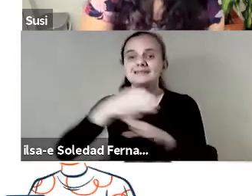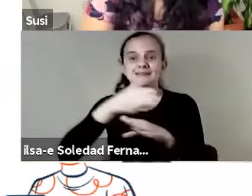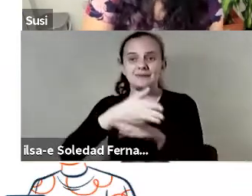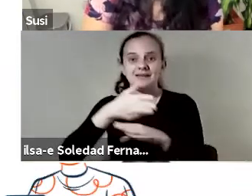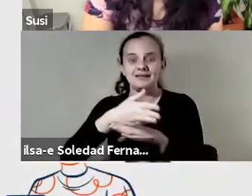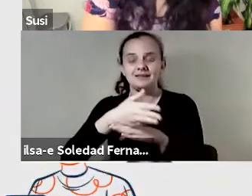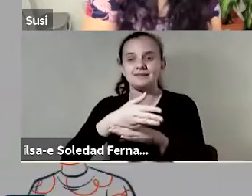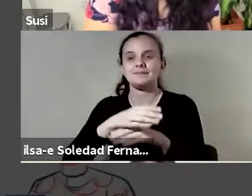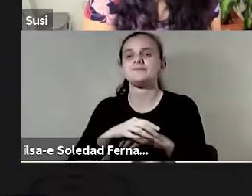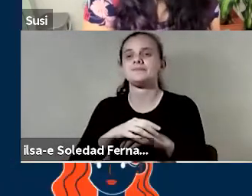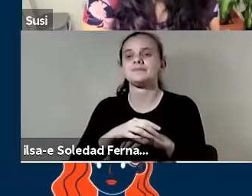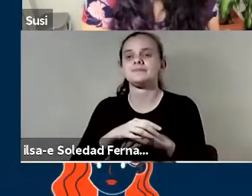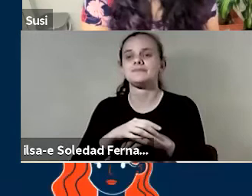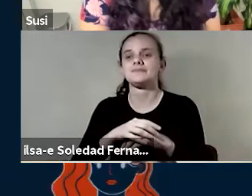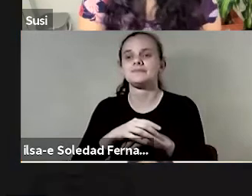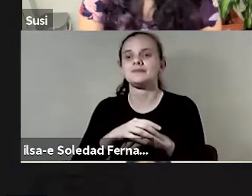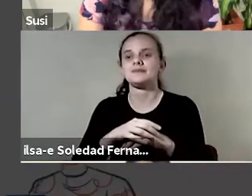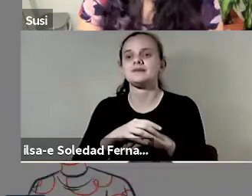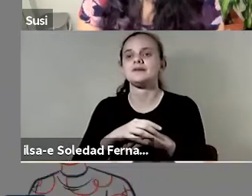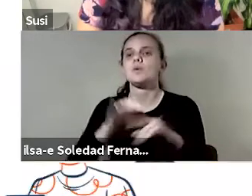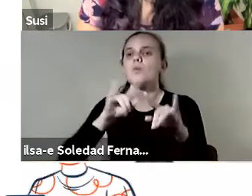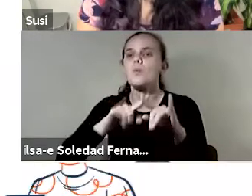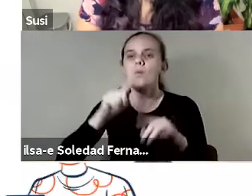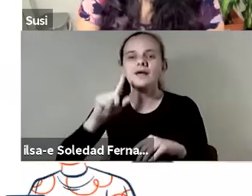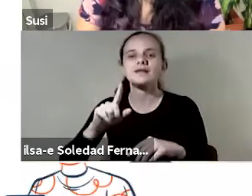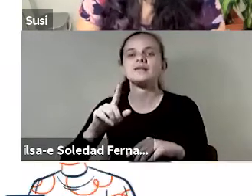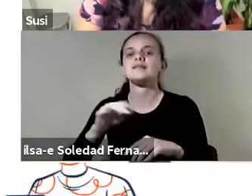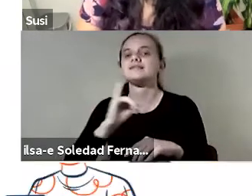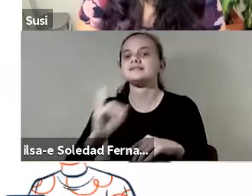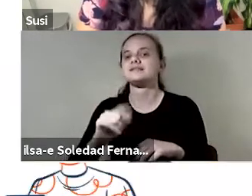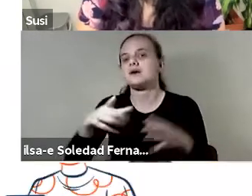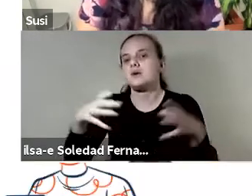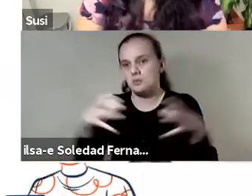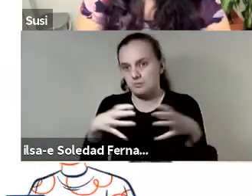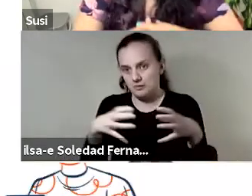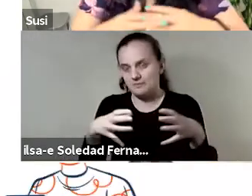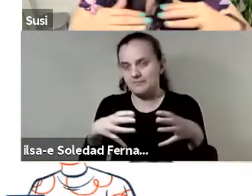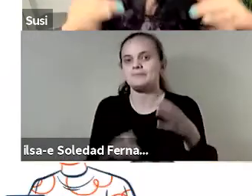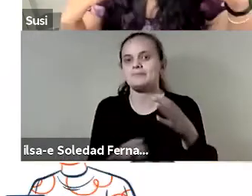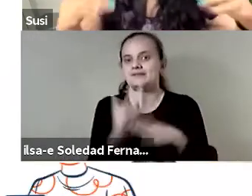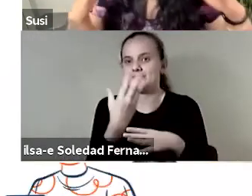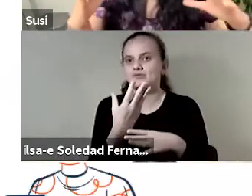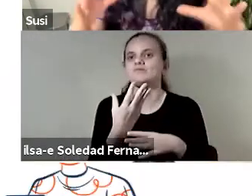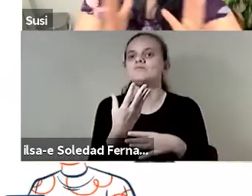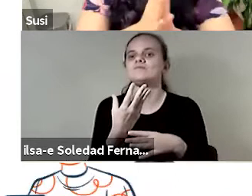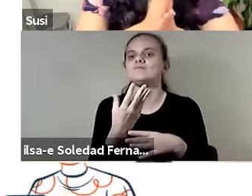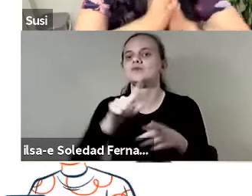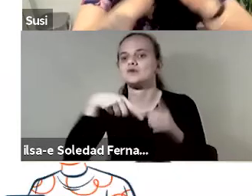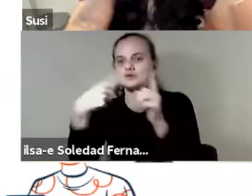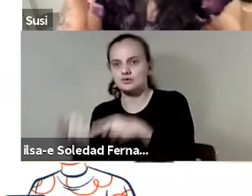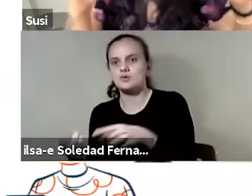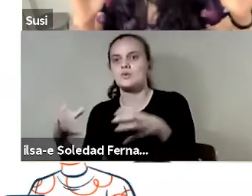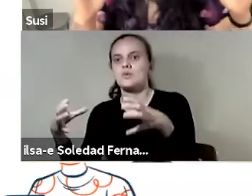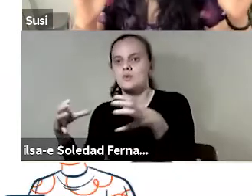Iniciativa de Accesibilidad de la Red, y dentro de lo que es la W3C. Y es la WAI, digamos